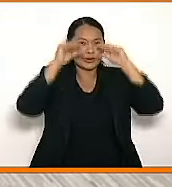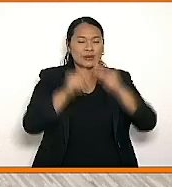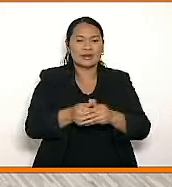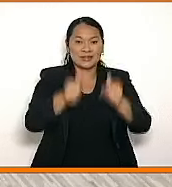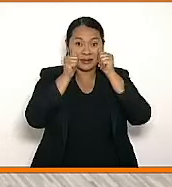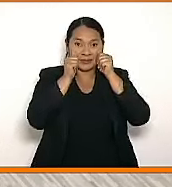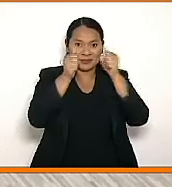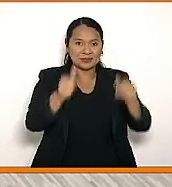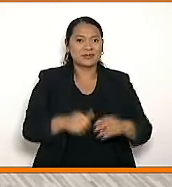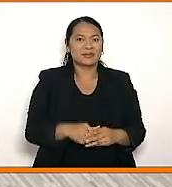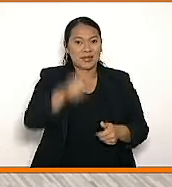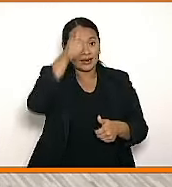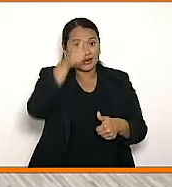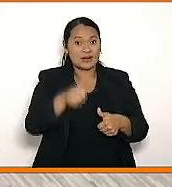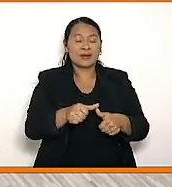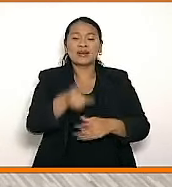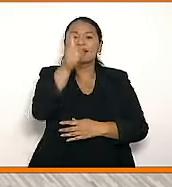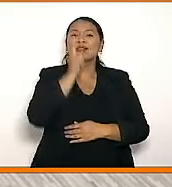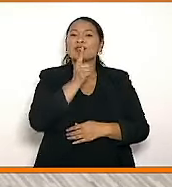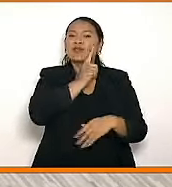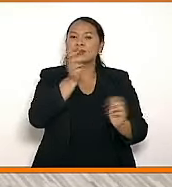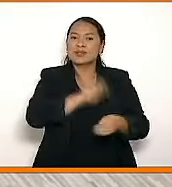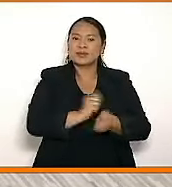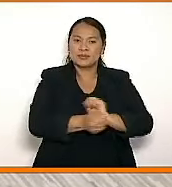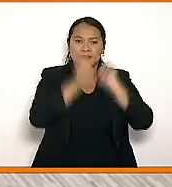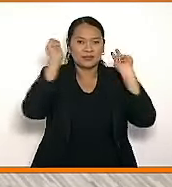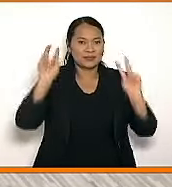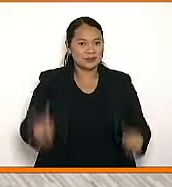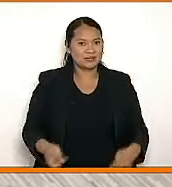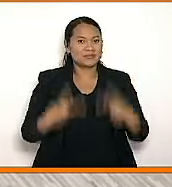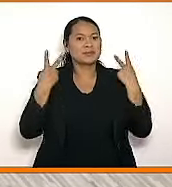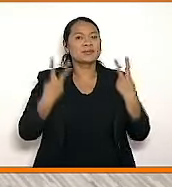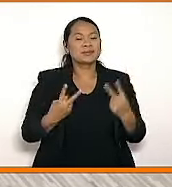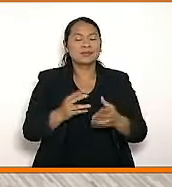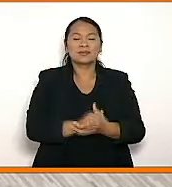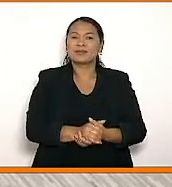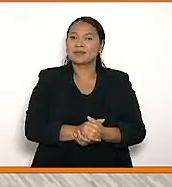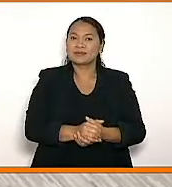noche. No se lo pierdan. Recuerden siempre que el Loto te cambia la vida.